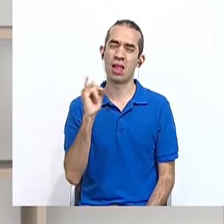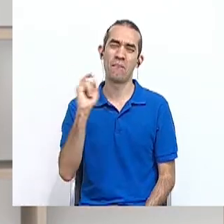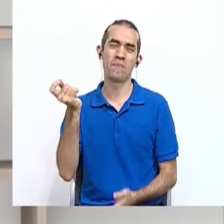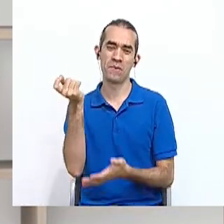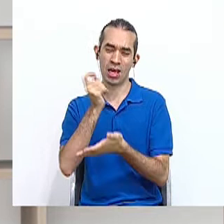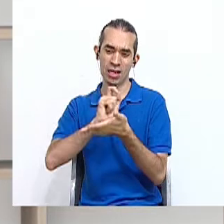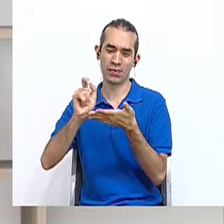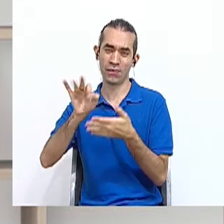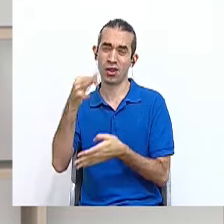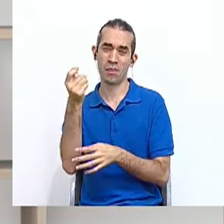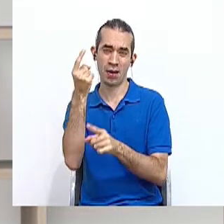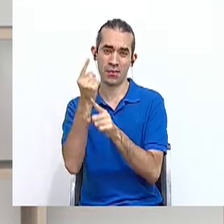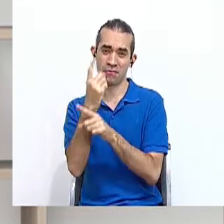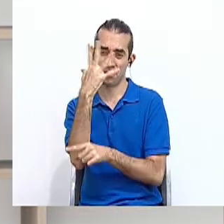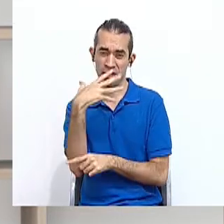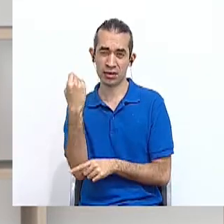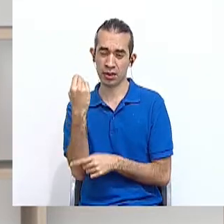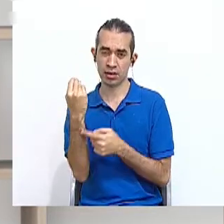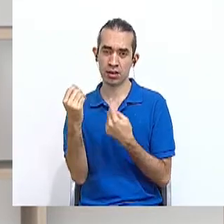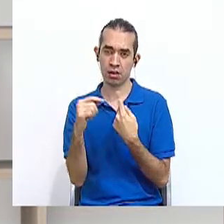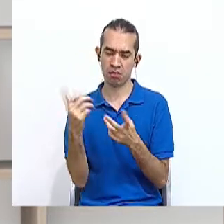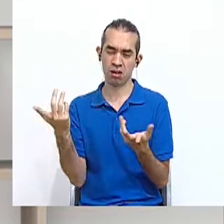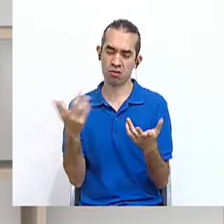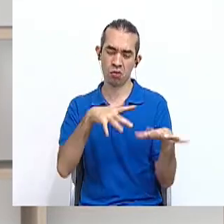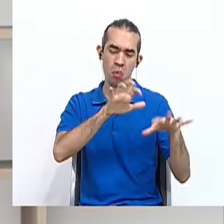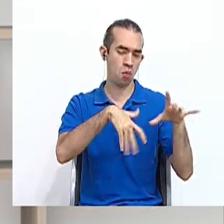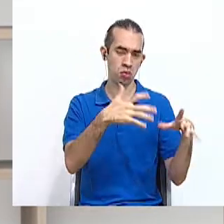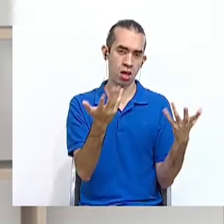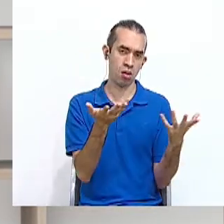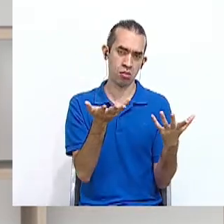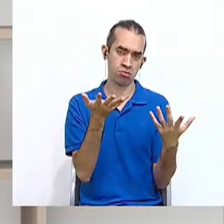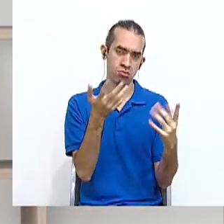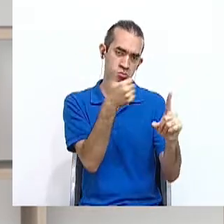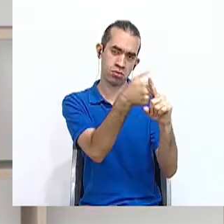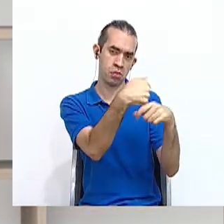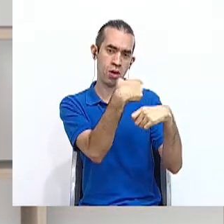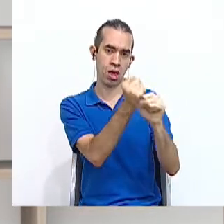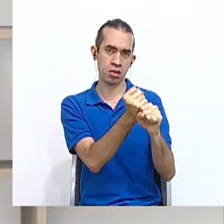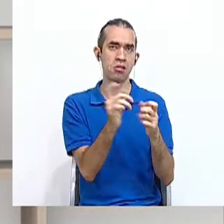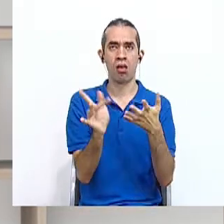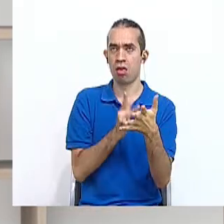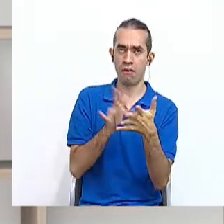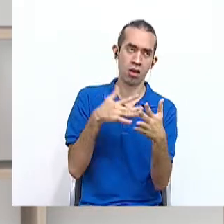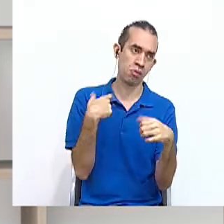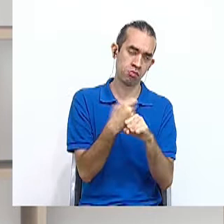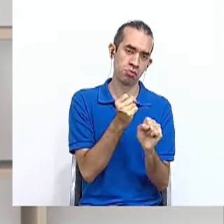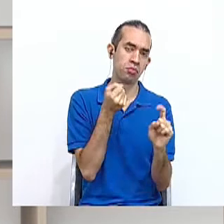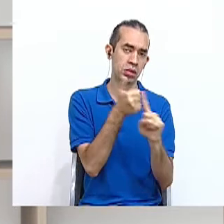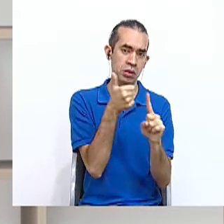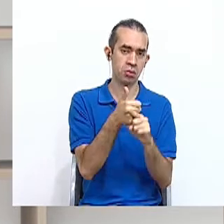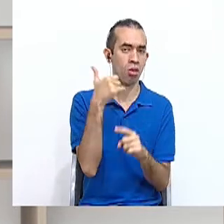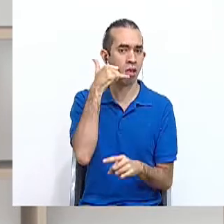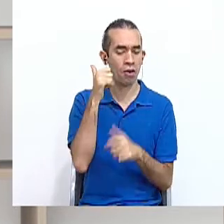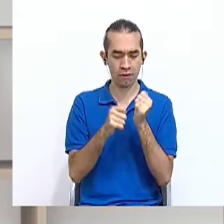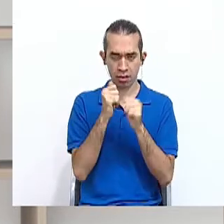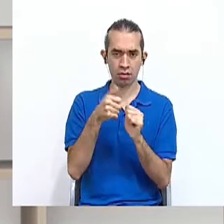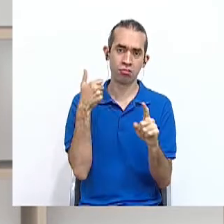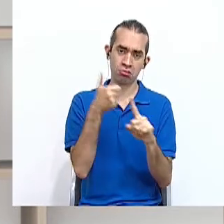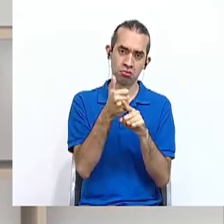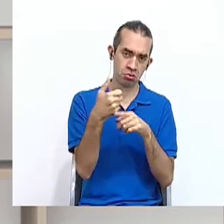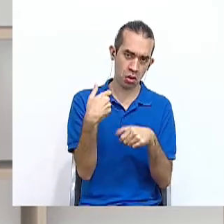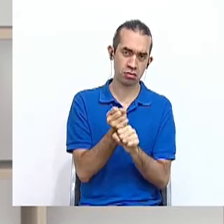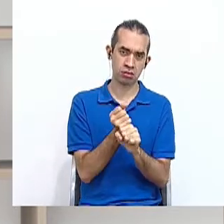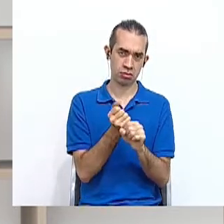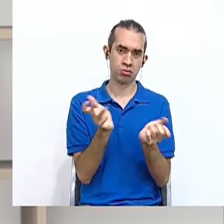como muchos de ustedes ya trabajan en computadora, por medio de tablet o en teléfonos inteligentes, la